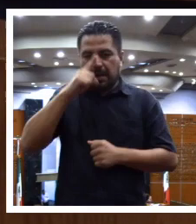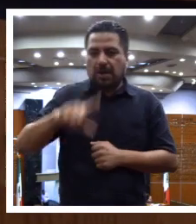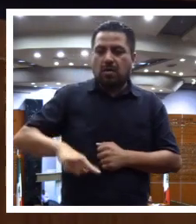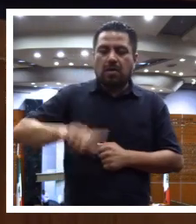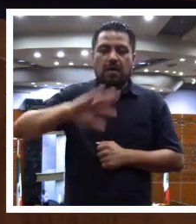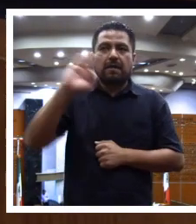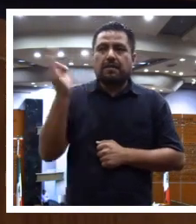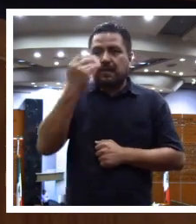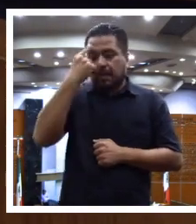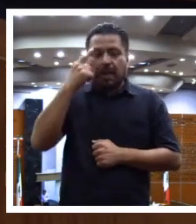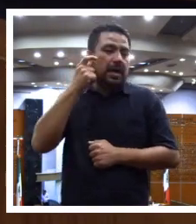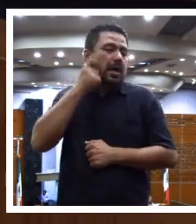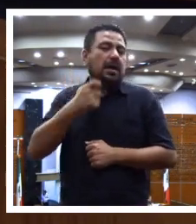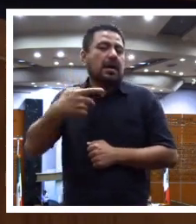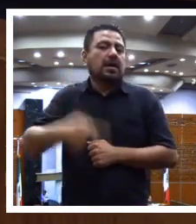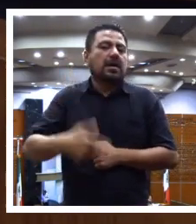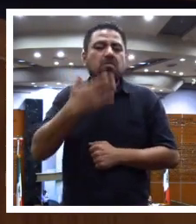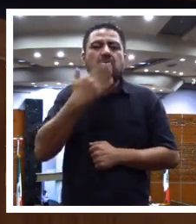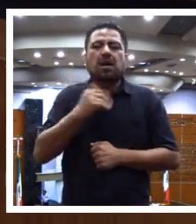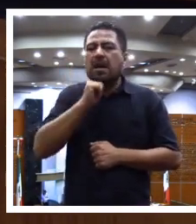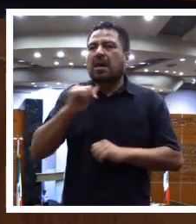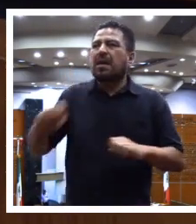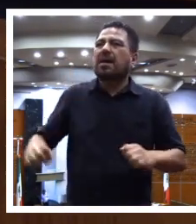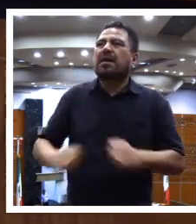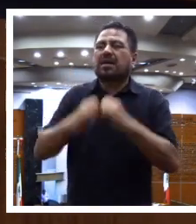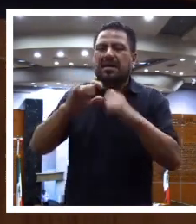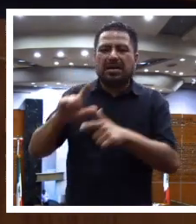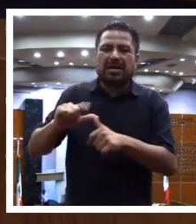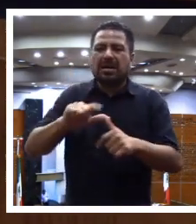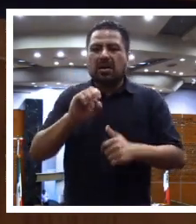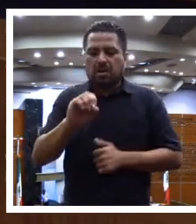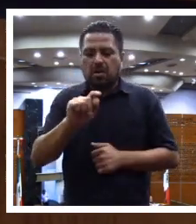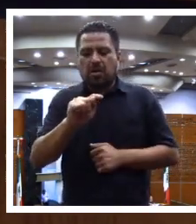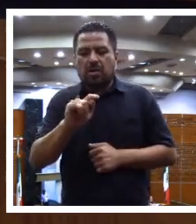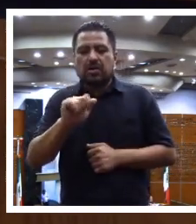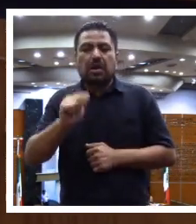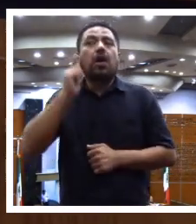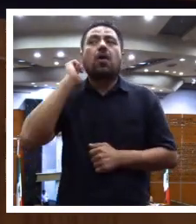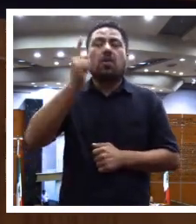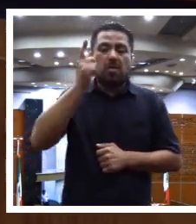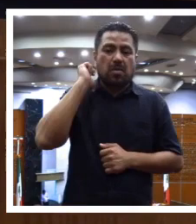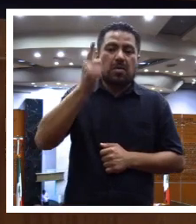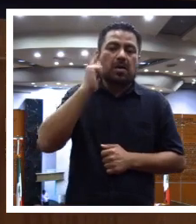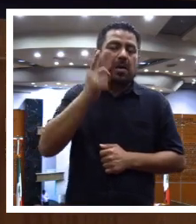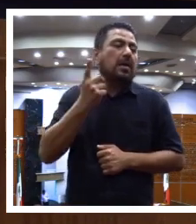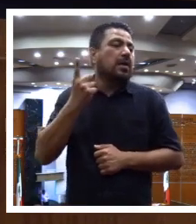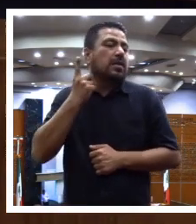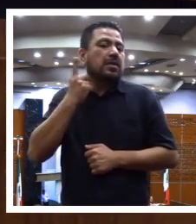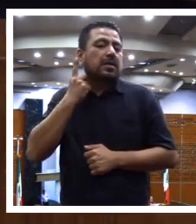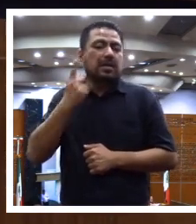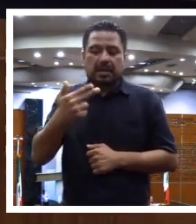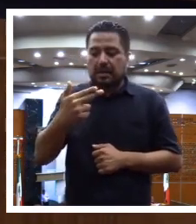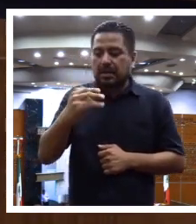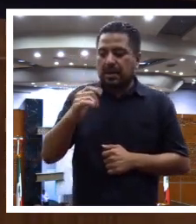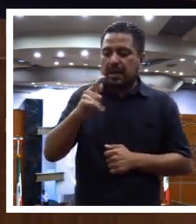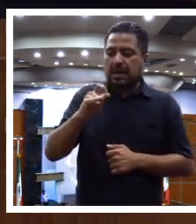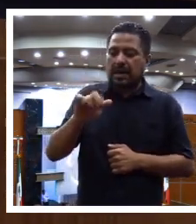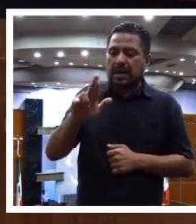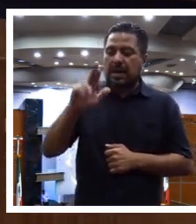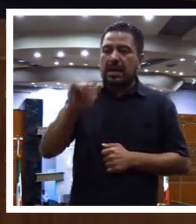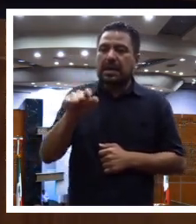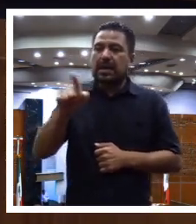gobierno federal para Guerrero y los damnificados por el huracán Otis. Ojalá, diputado Helguera, y existe